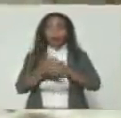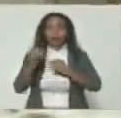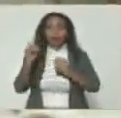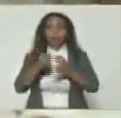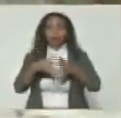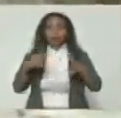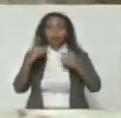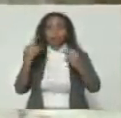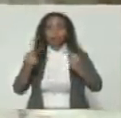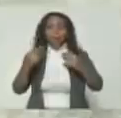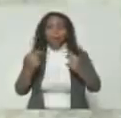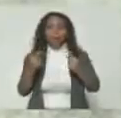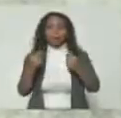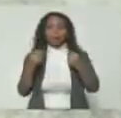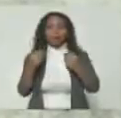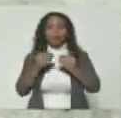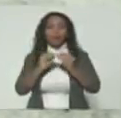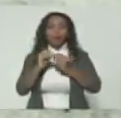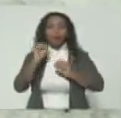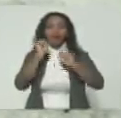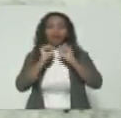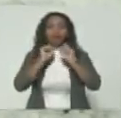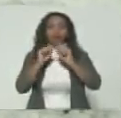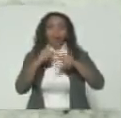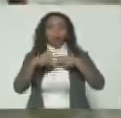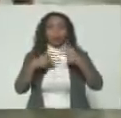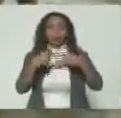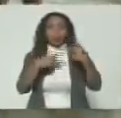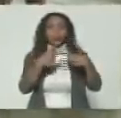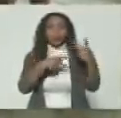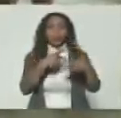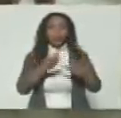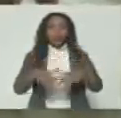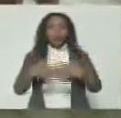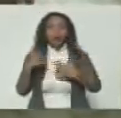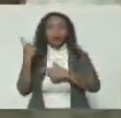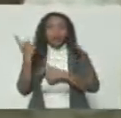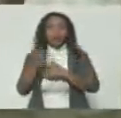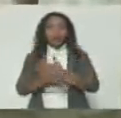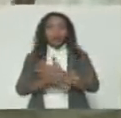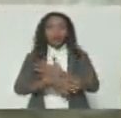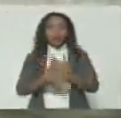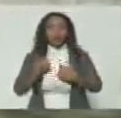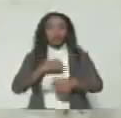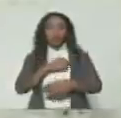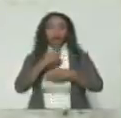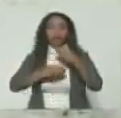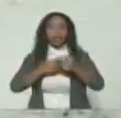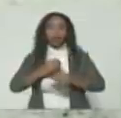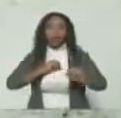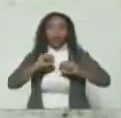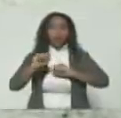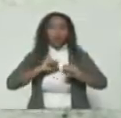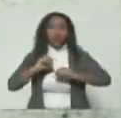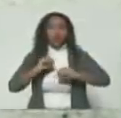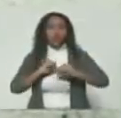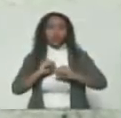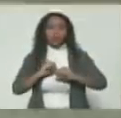activado, para activar el motor productivo, el cual nos encontramos activándolo.